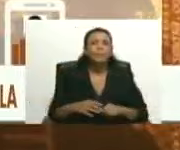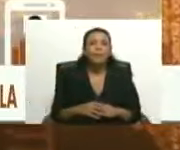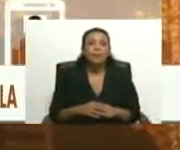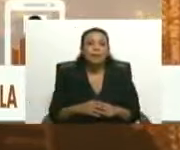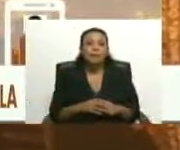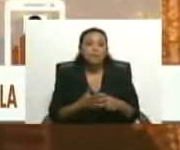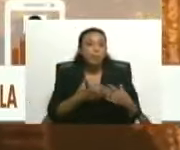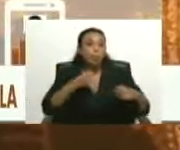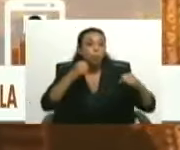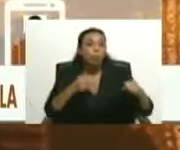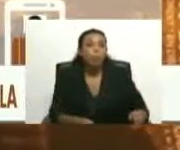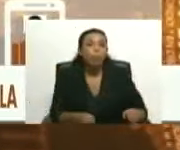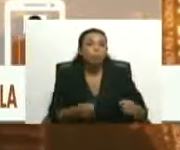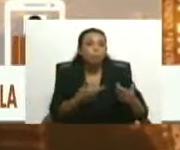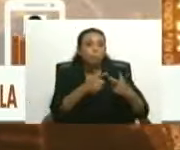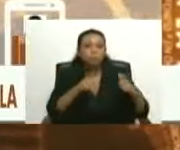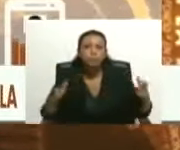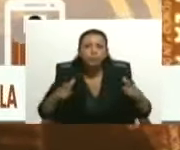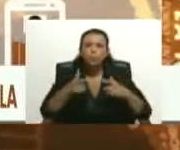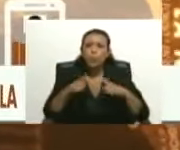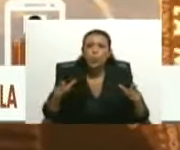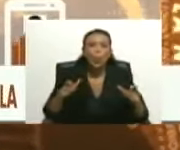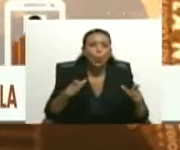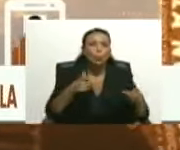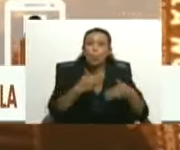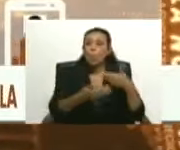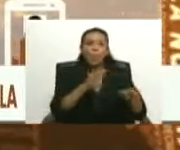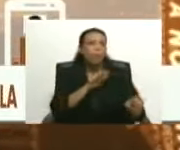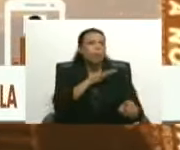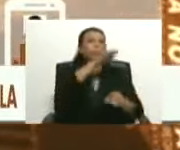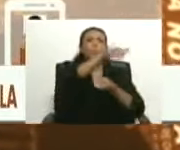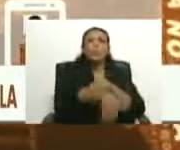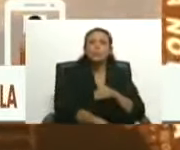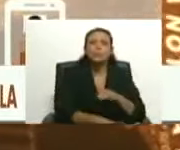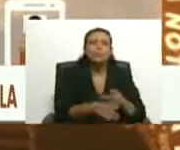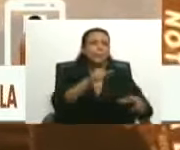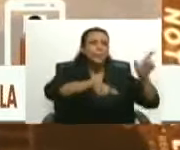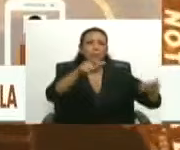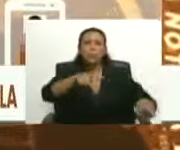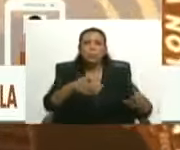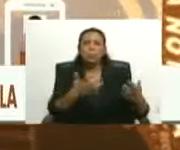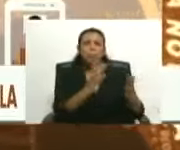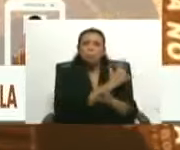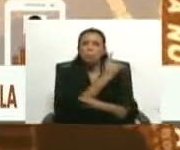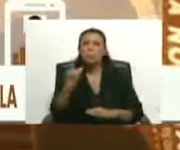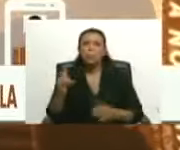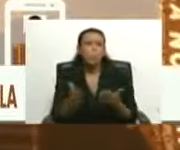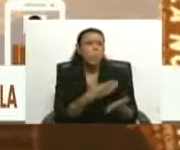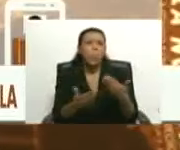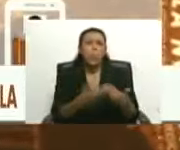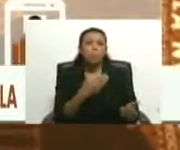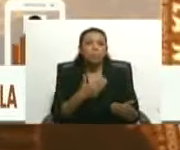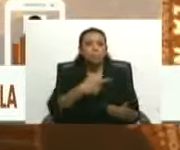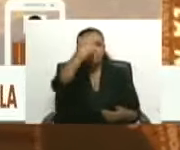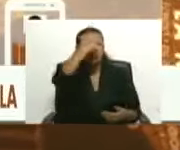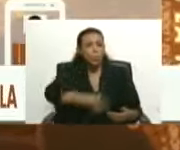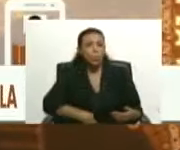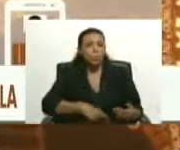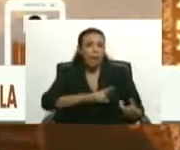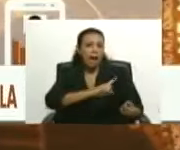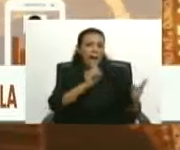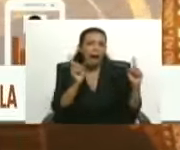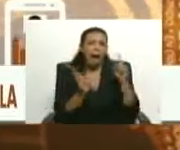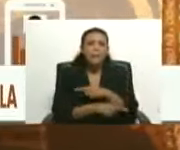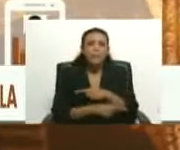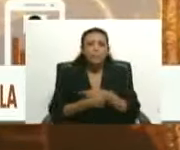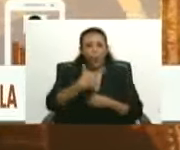hizo dominante, hegemónica, por encima de las otras especies humanas, el Homo sapiens, y